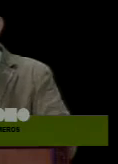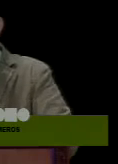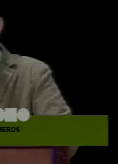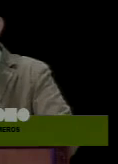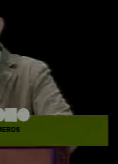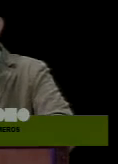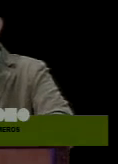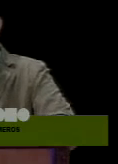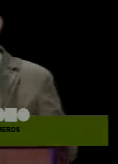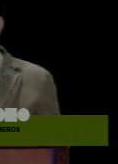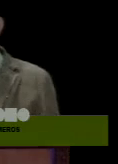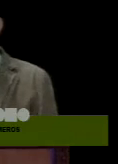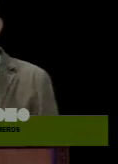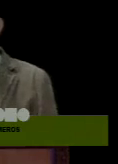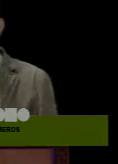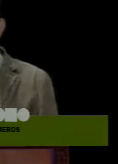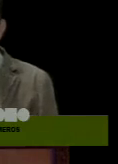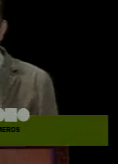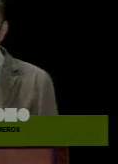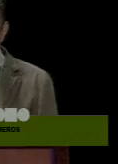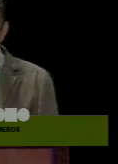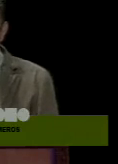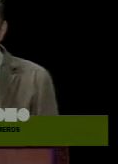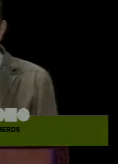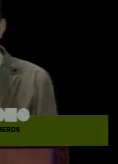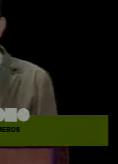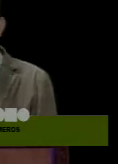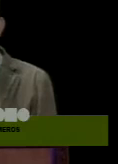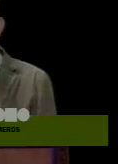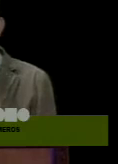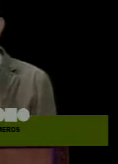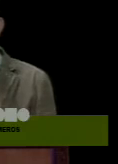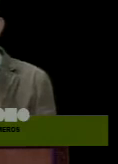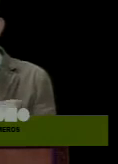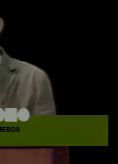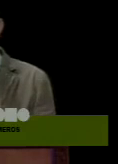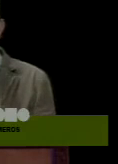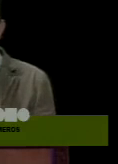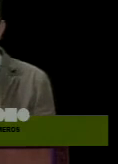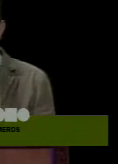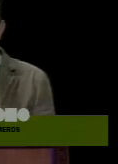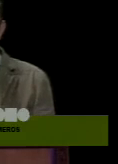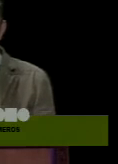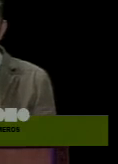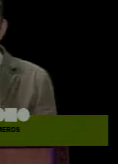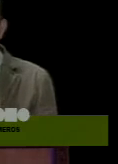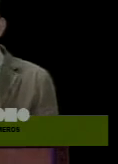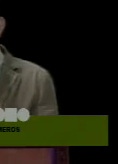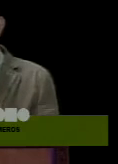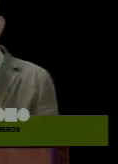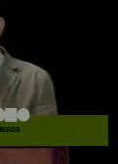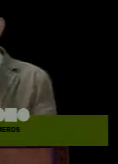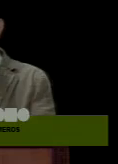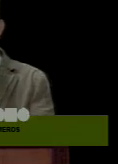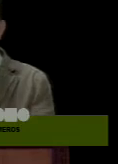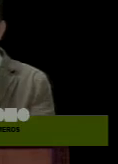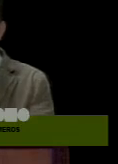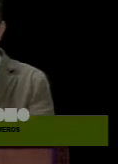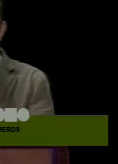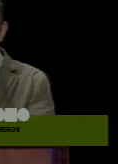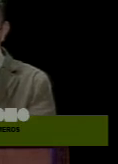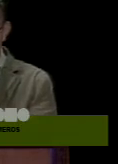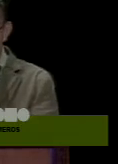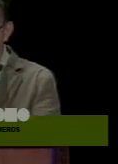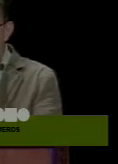enfermeros en todos los rincones de la patria, felicitaciones. Y nuevamente culmino con el mensaje del